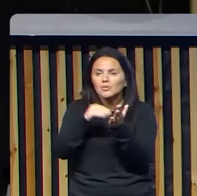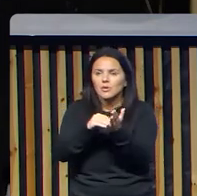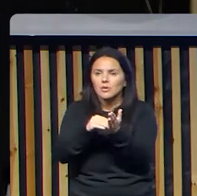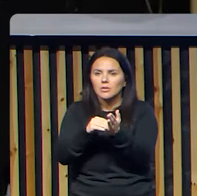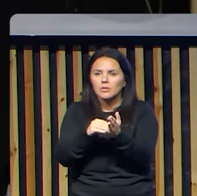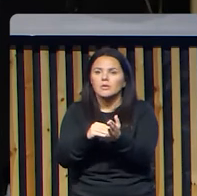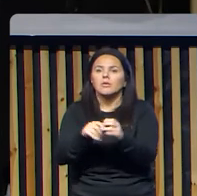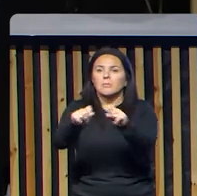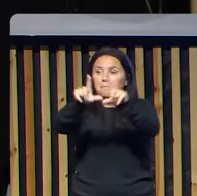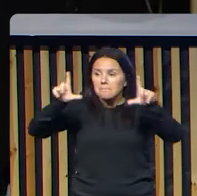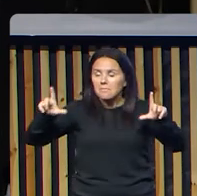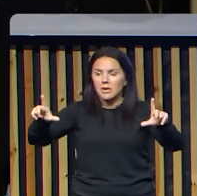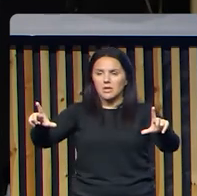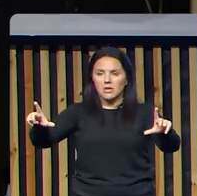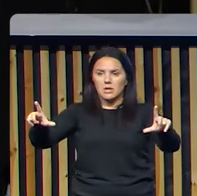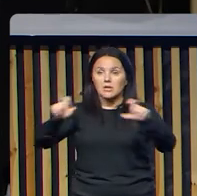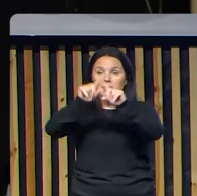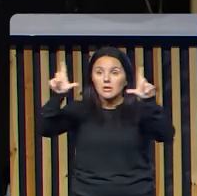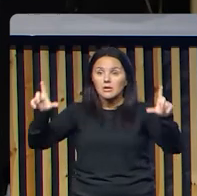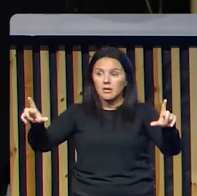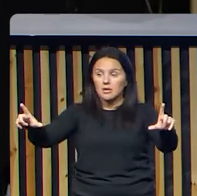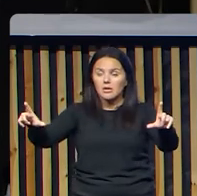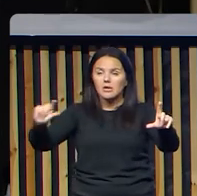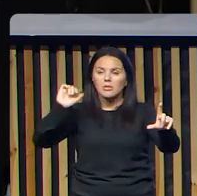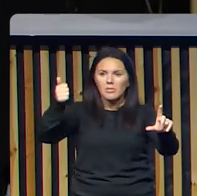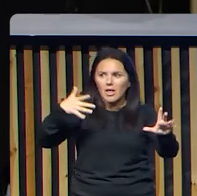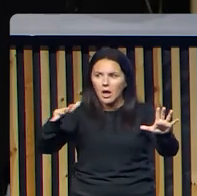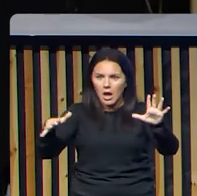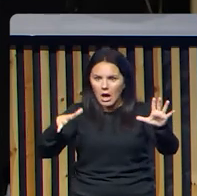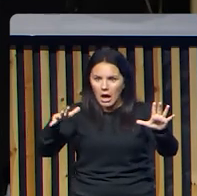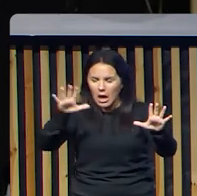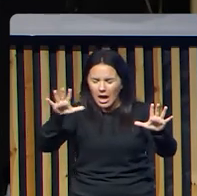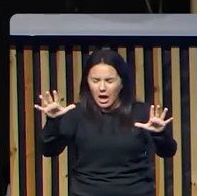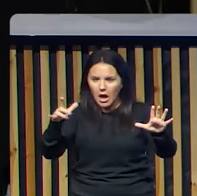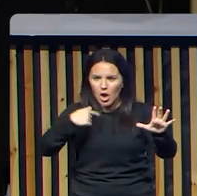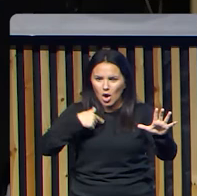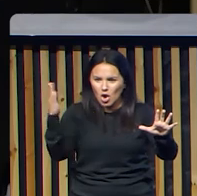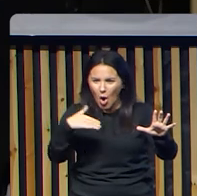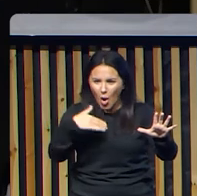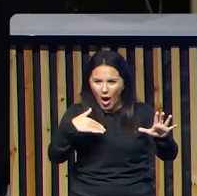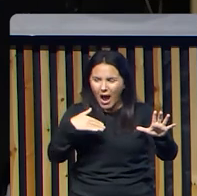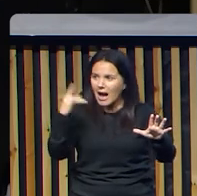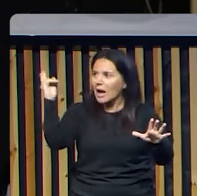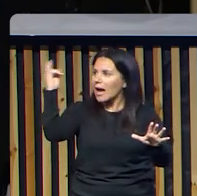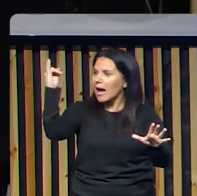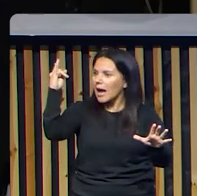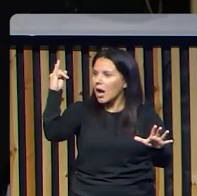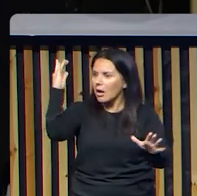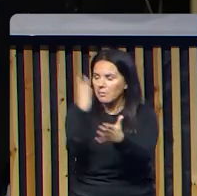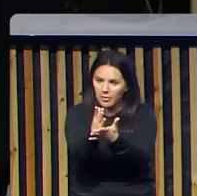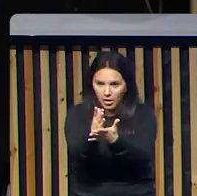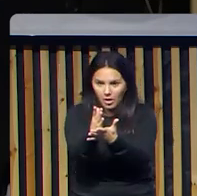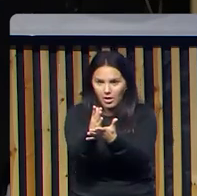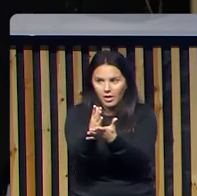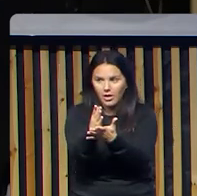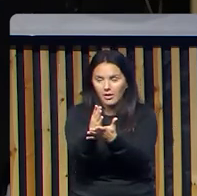lo estamos haciendo con pantalla gibralizada con patadas que de repente no tengo cobertura en Mitad